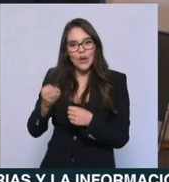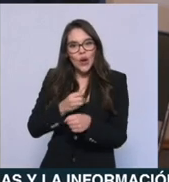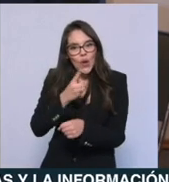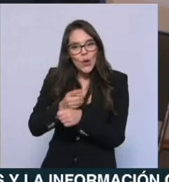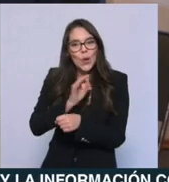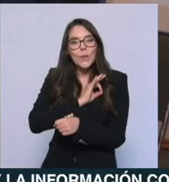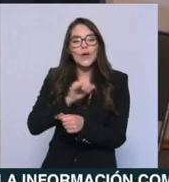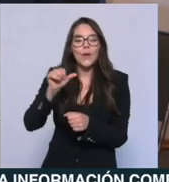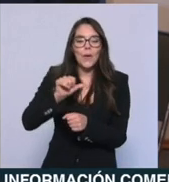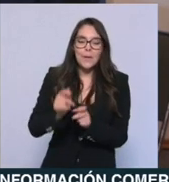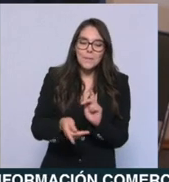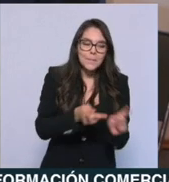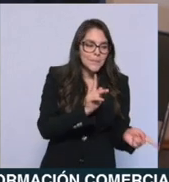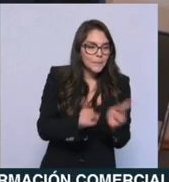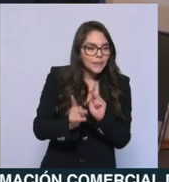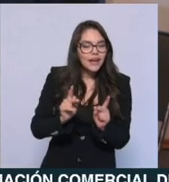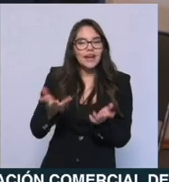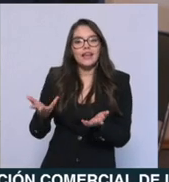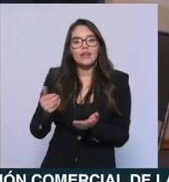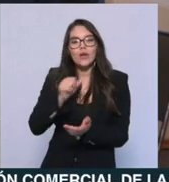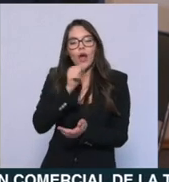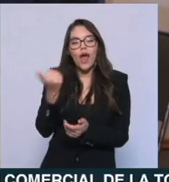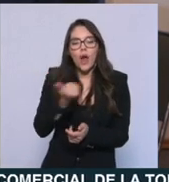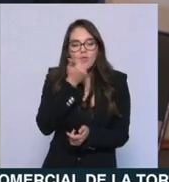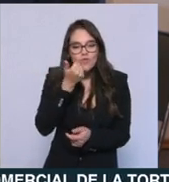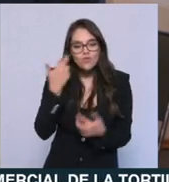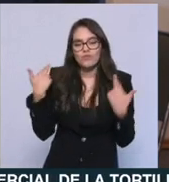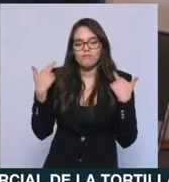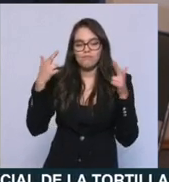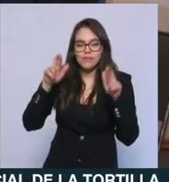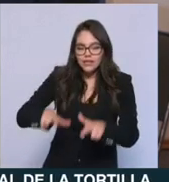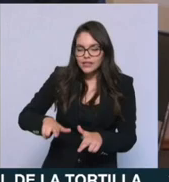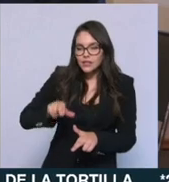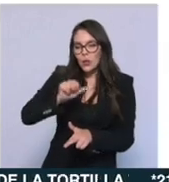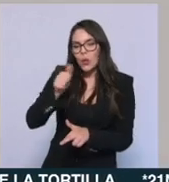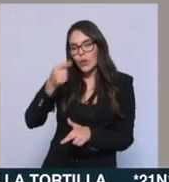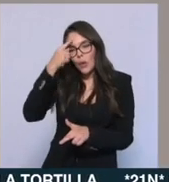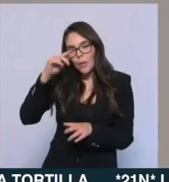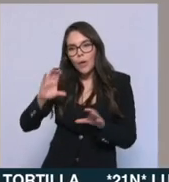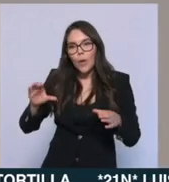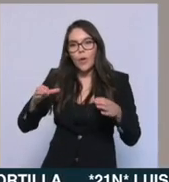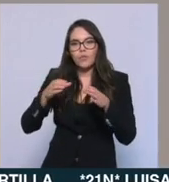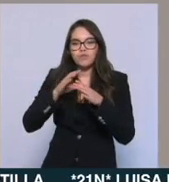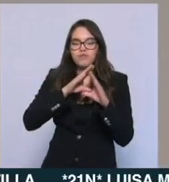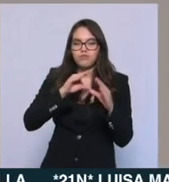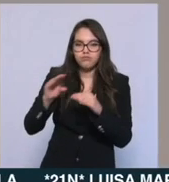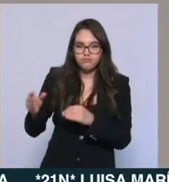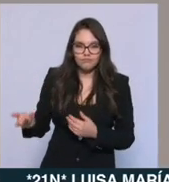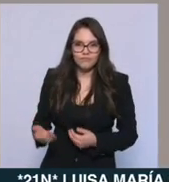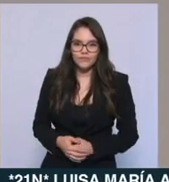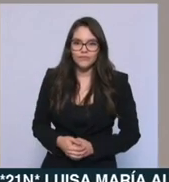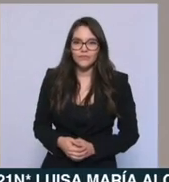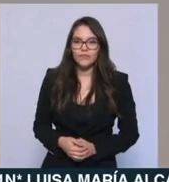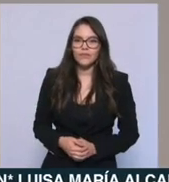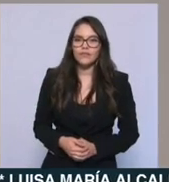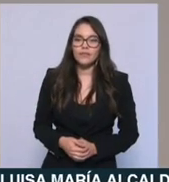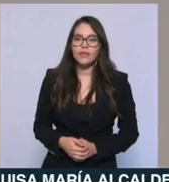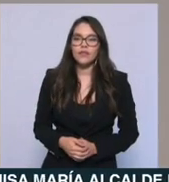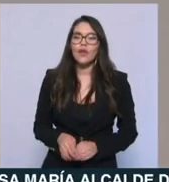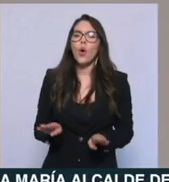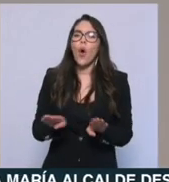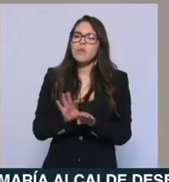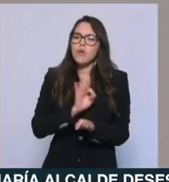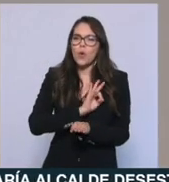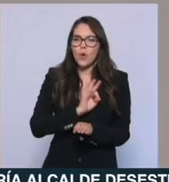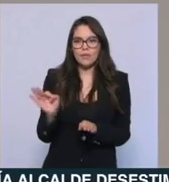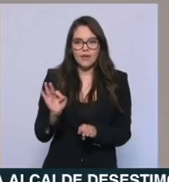partir aquí con alumnos, profesores y miembros de la comunidad académica. ¿Cómo podrán Cataluña y México cooperar